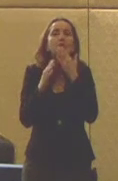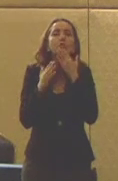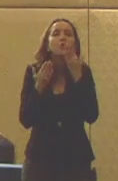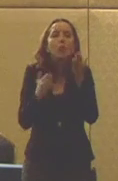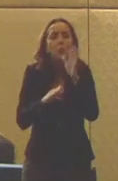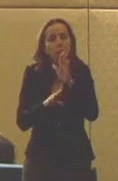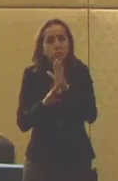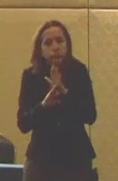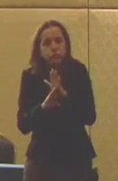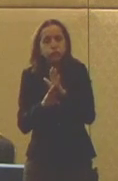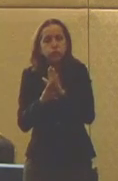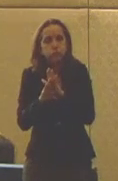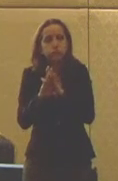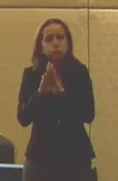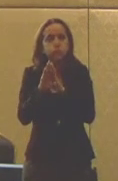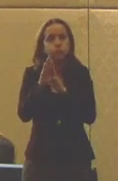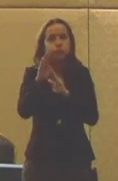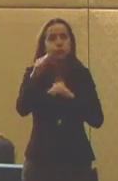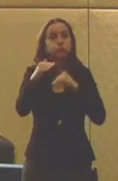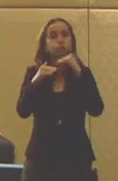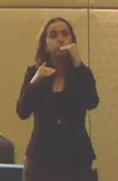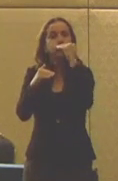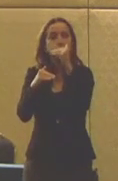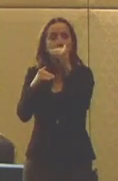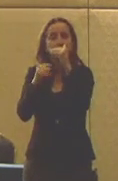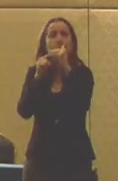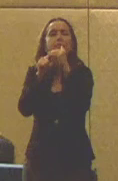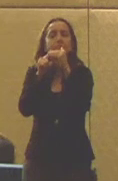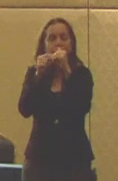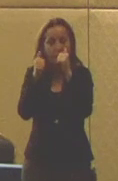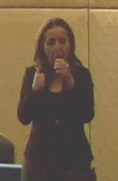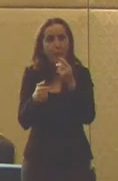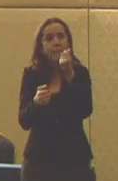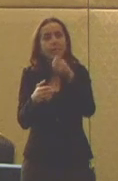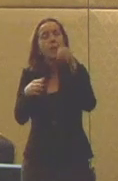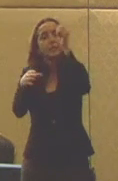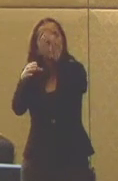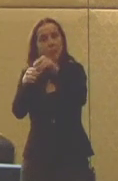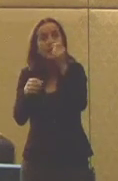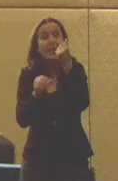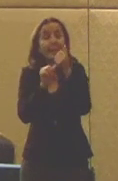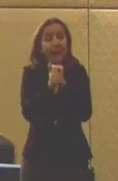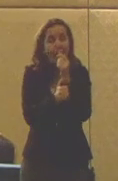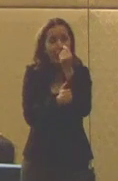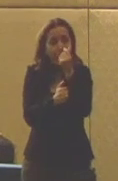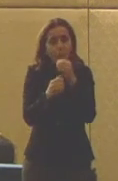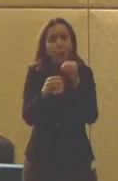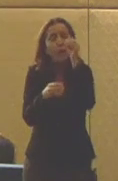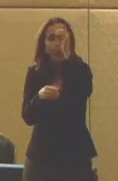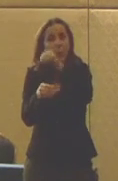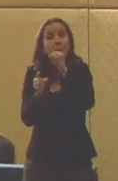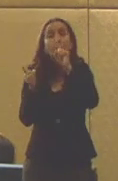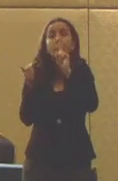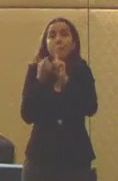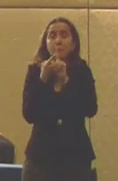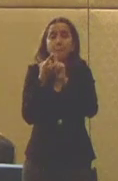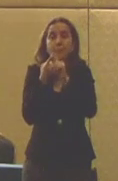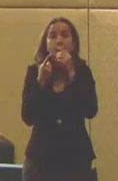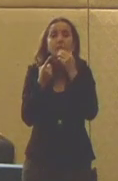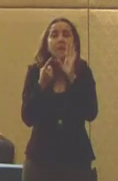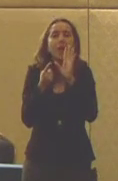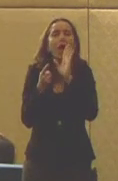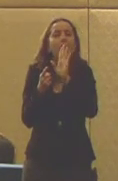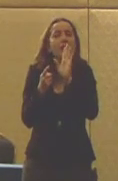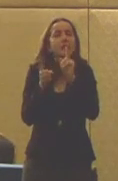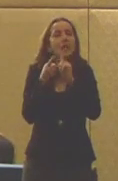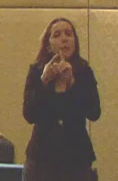avanzamos para llegar a esa buena inversión que decimos, por cada dólar invertido, primero vamos a reducir 4 en pérdidas, pero necesitamos